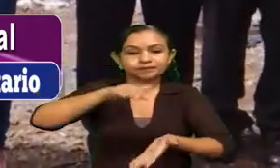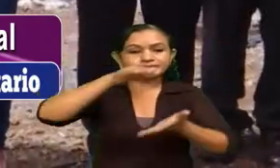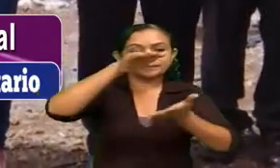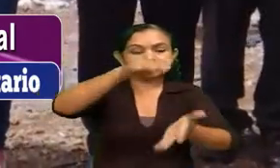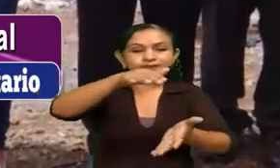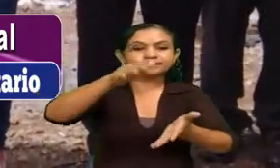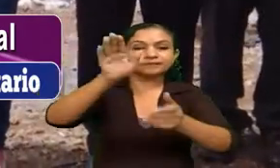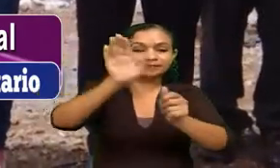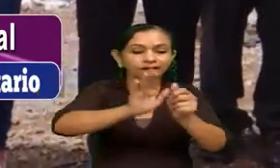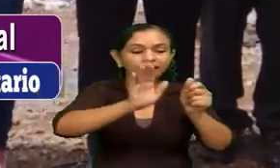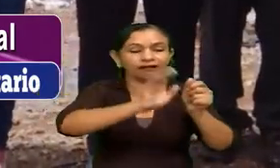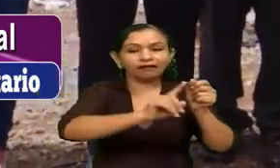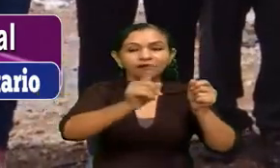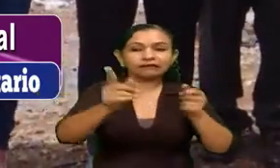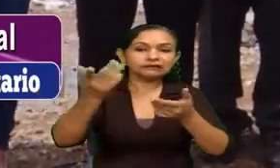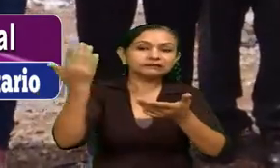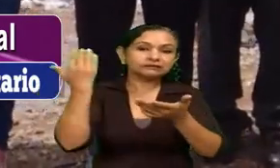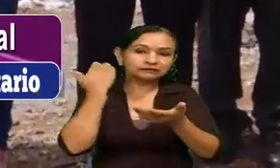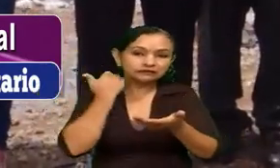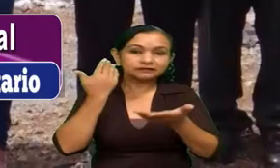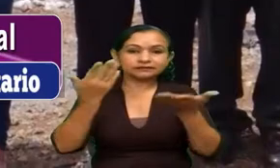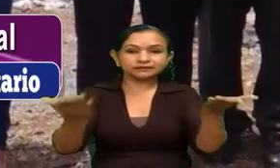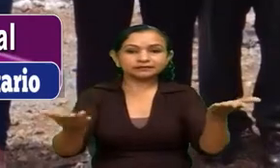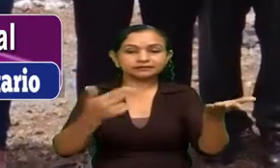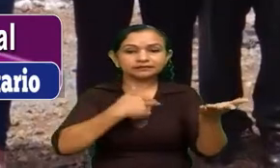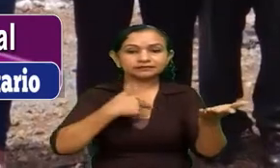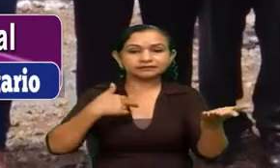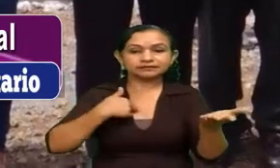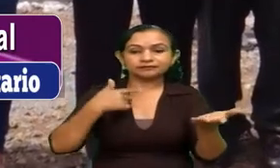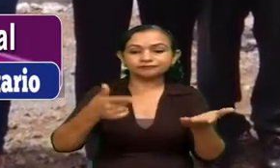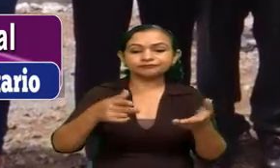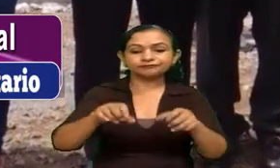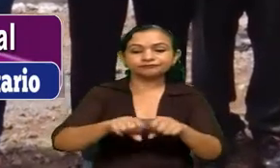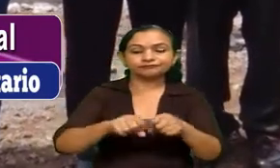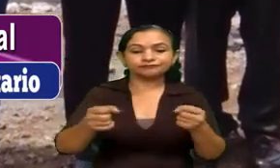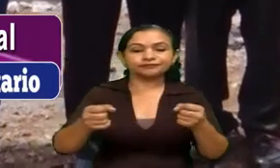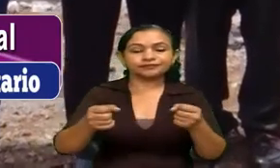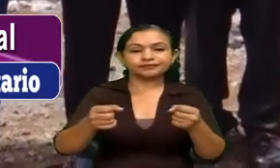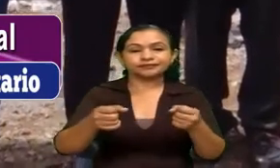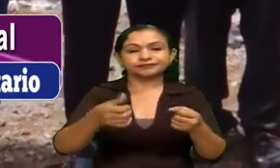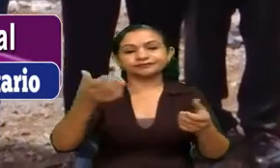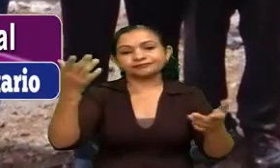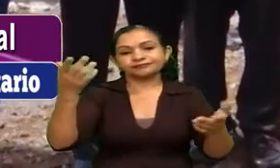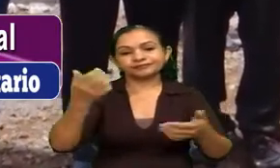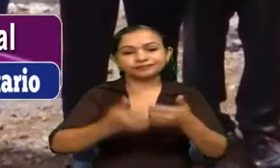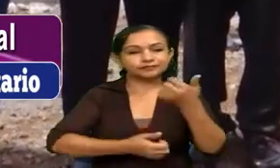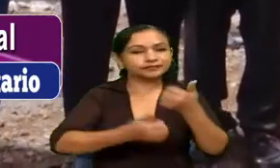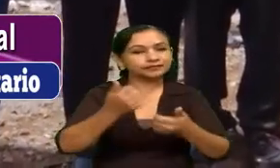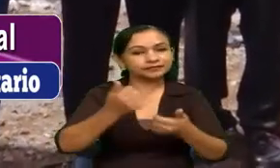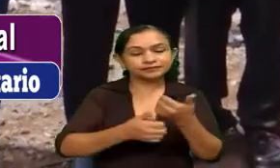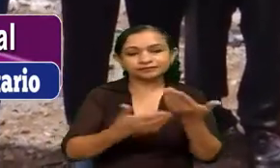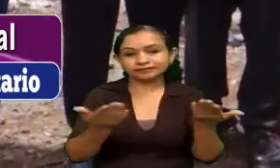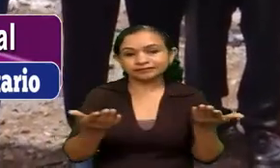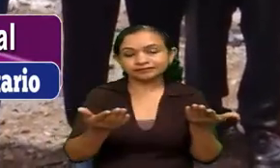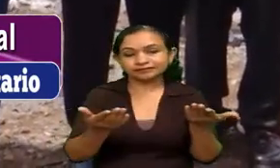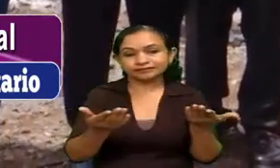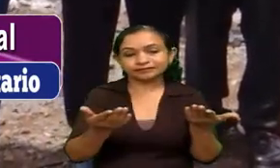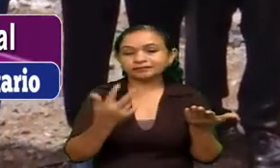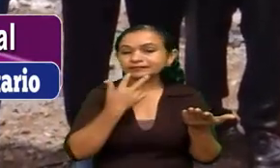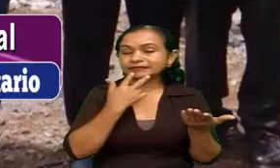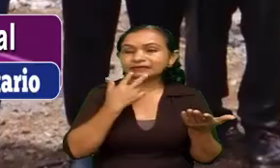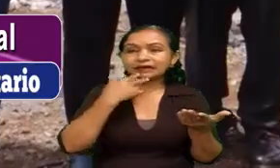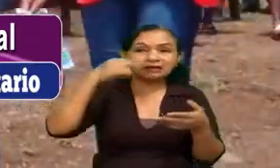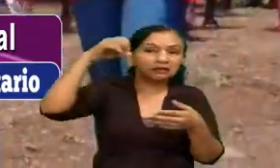a cada uno de estos lugares. Claro. Y si se dañaba una de las plantas, pues teníamos el problema también de días sin